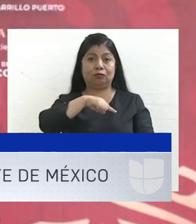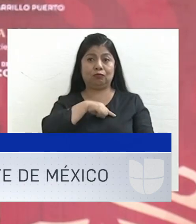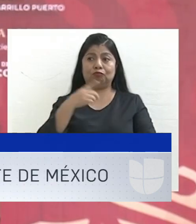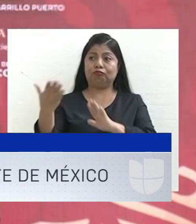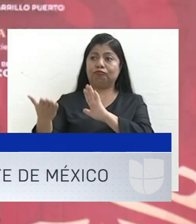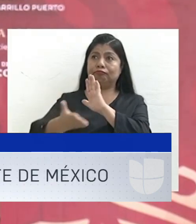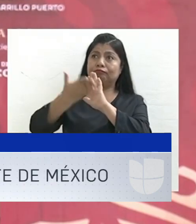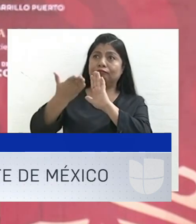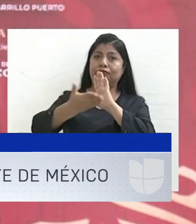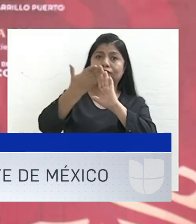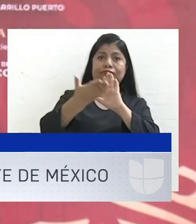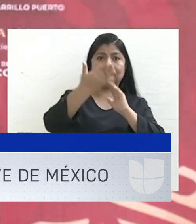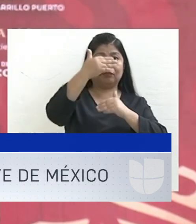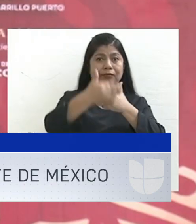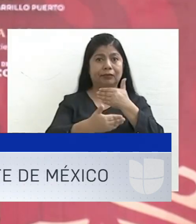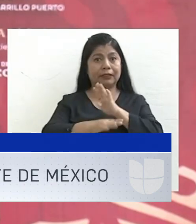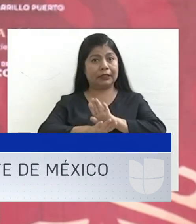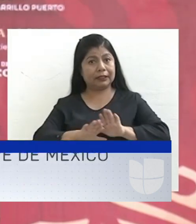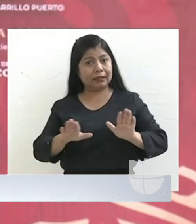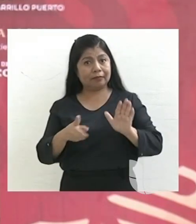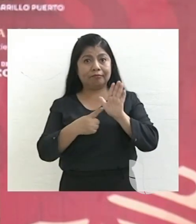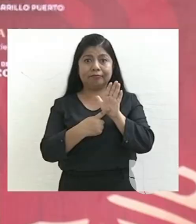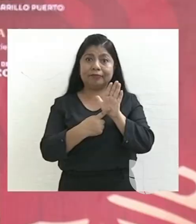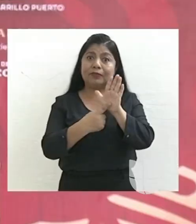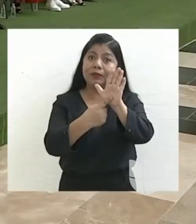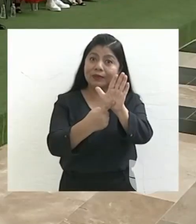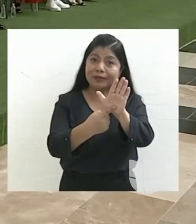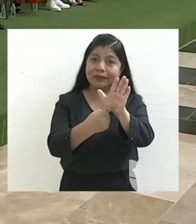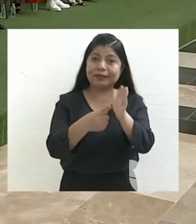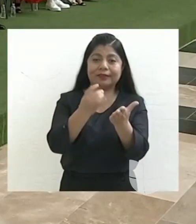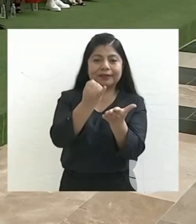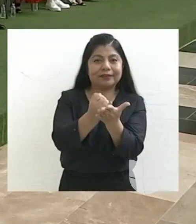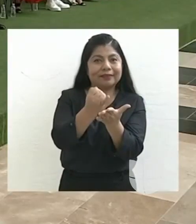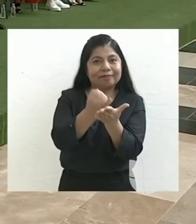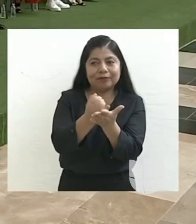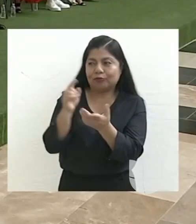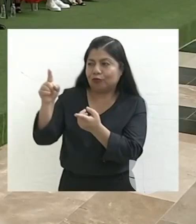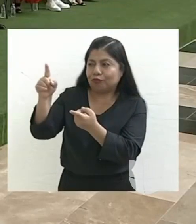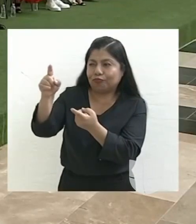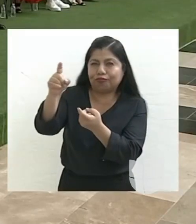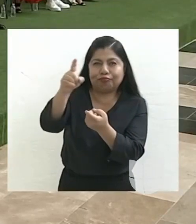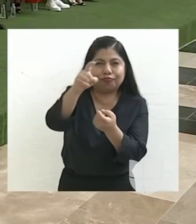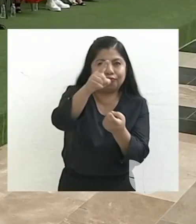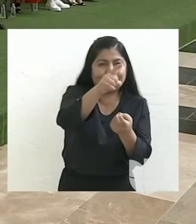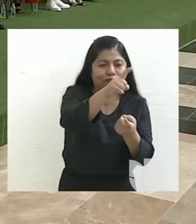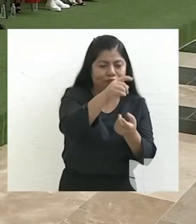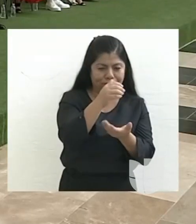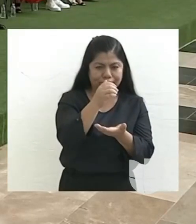contrario a lo que algunos piensan,